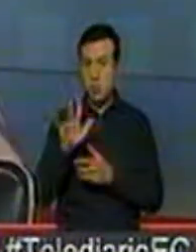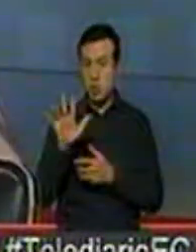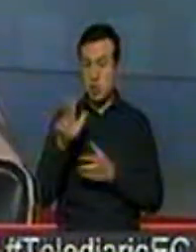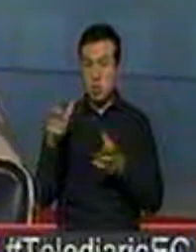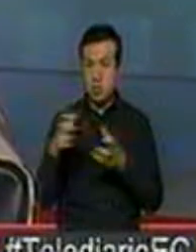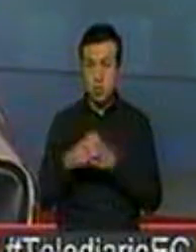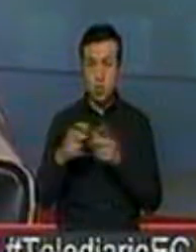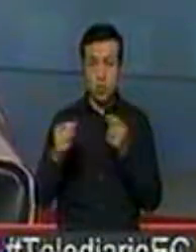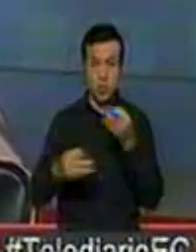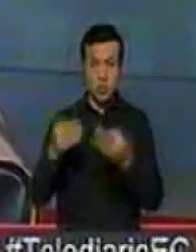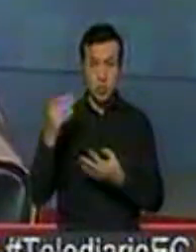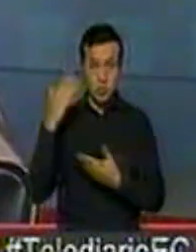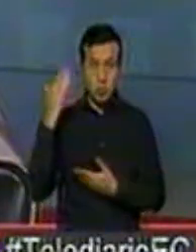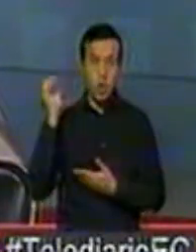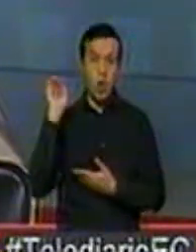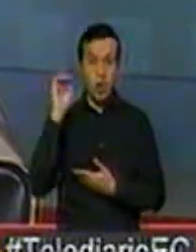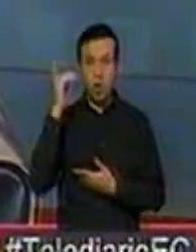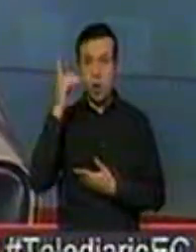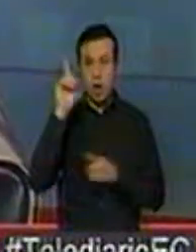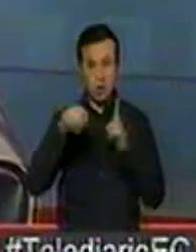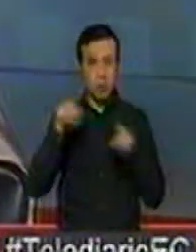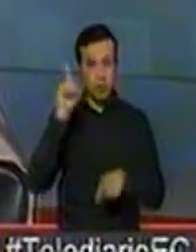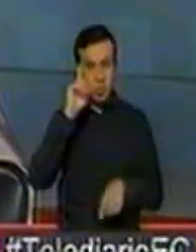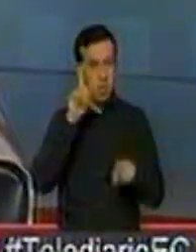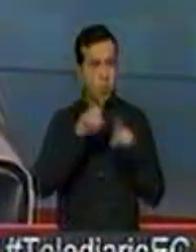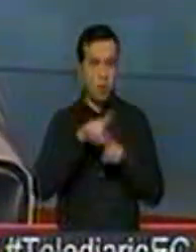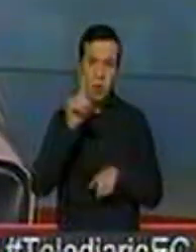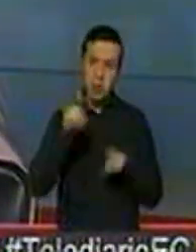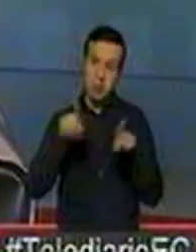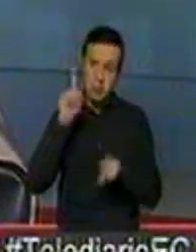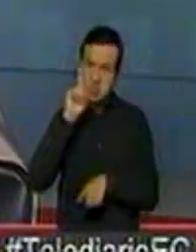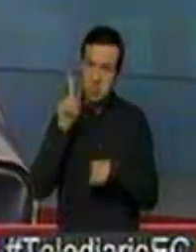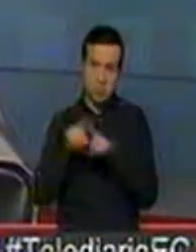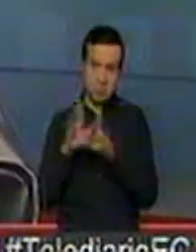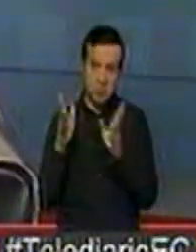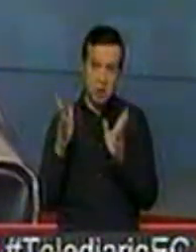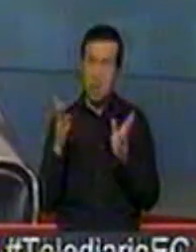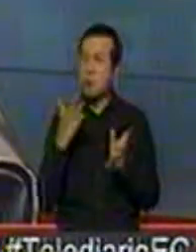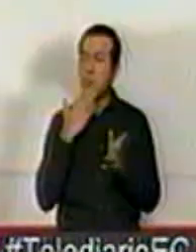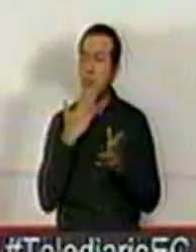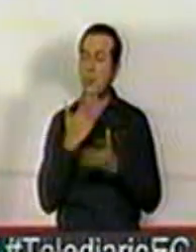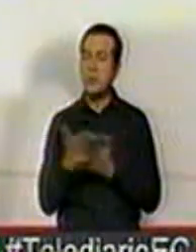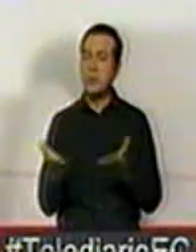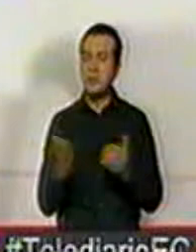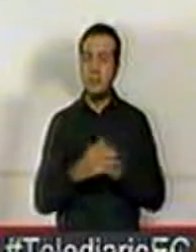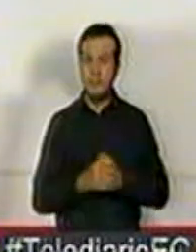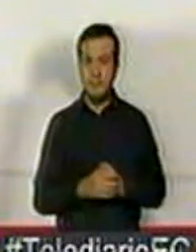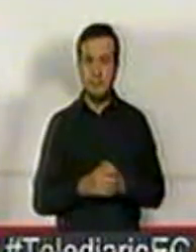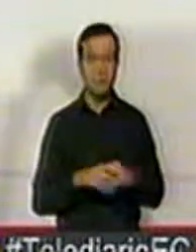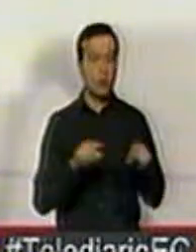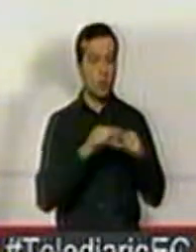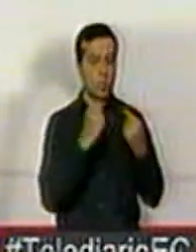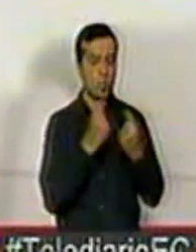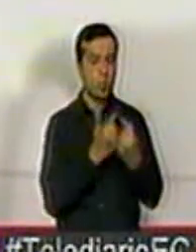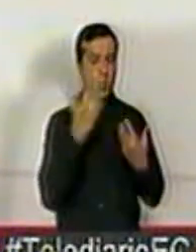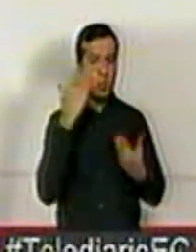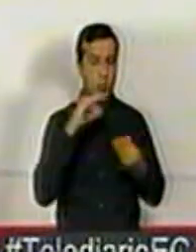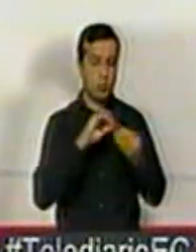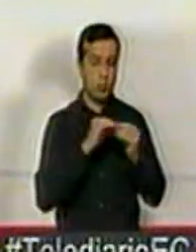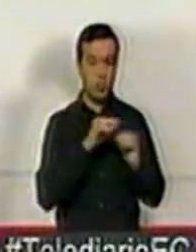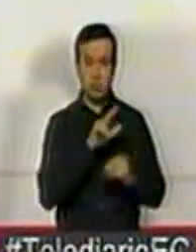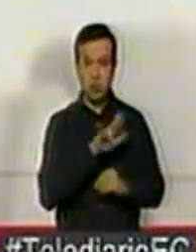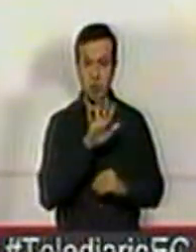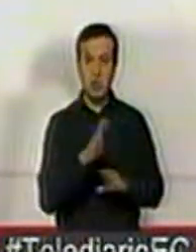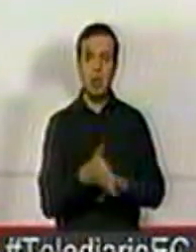juicio político o existen divergencias dentro del Movimiento País? Bueno, la bancada de Movimiento País desde hace